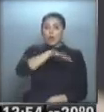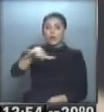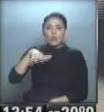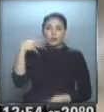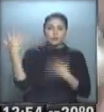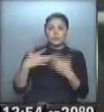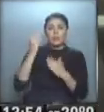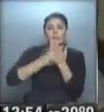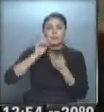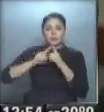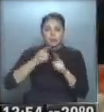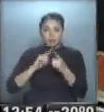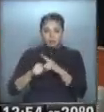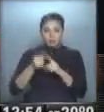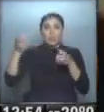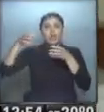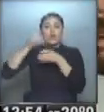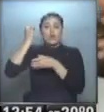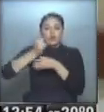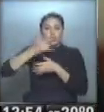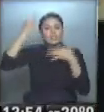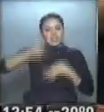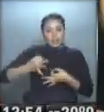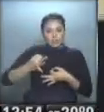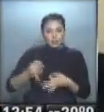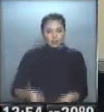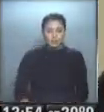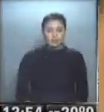de los cancilleres, miembros del Consejo de Seguridad.